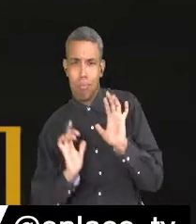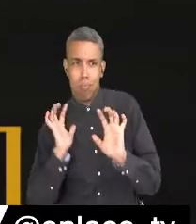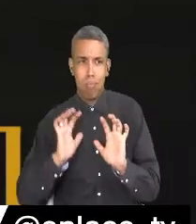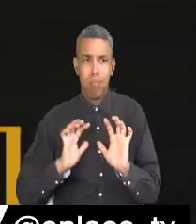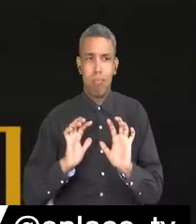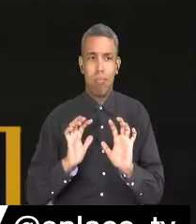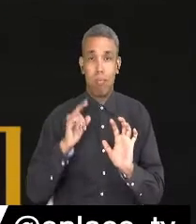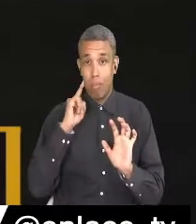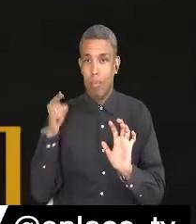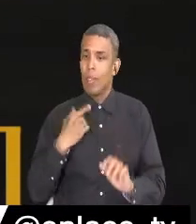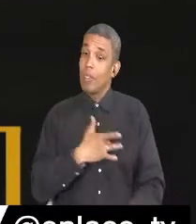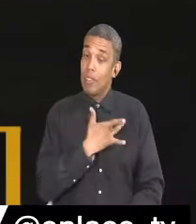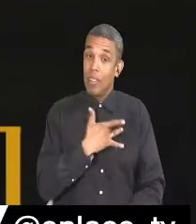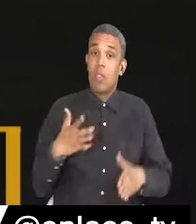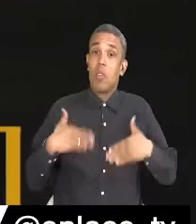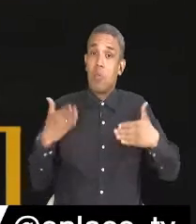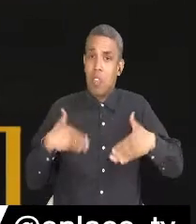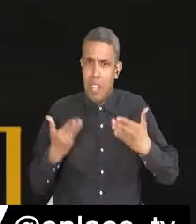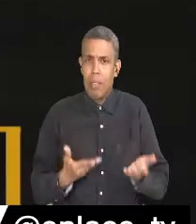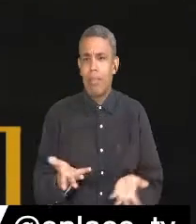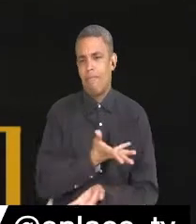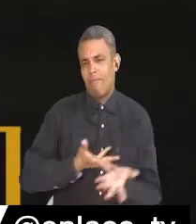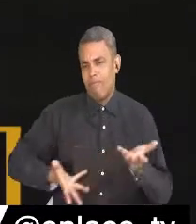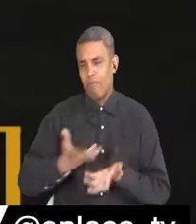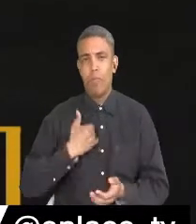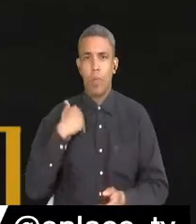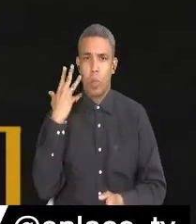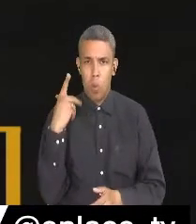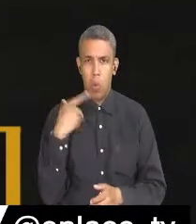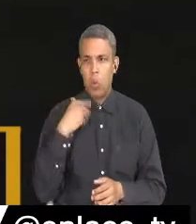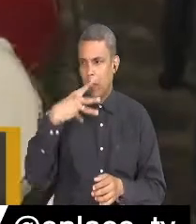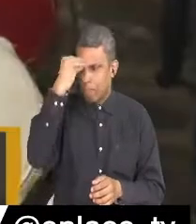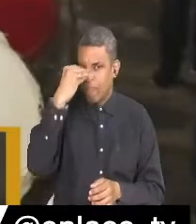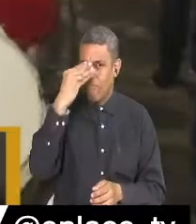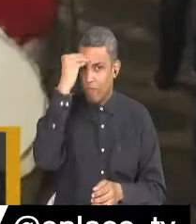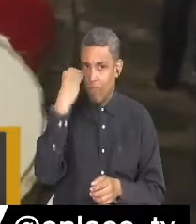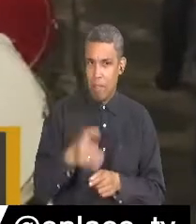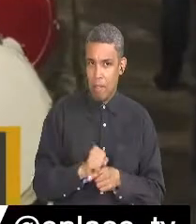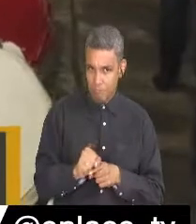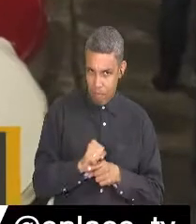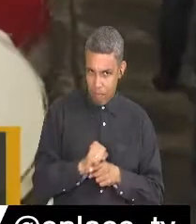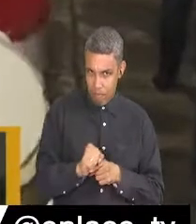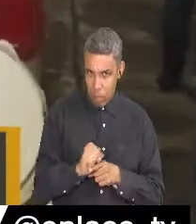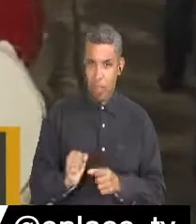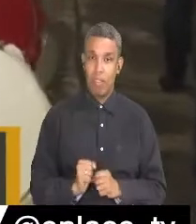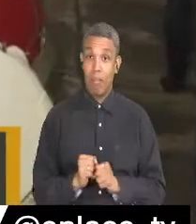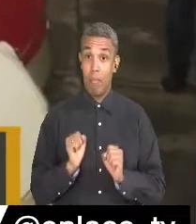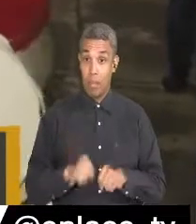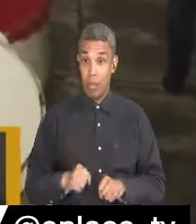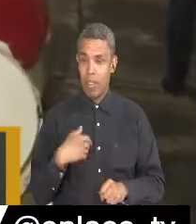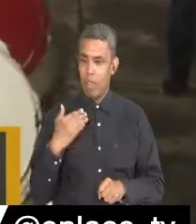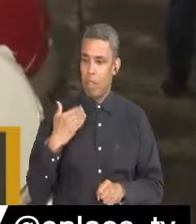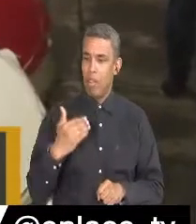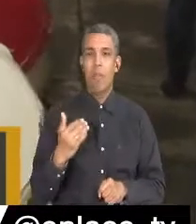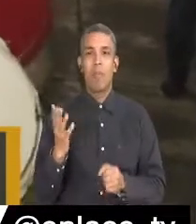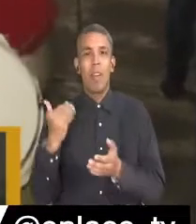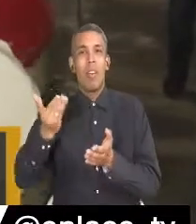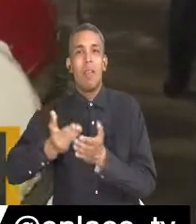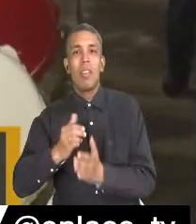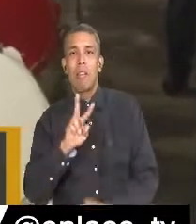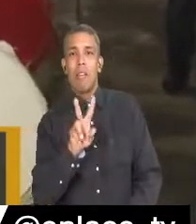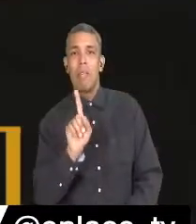muy chévere compartir con los compañeros cada día más, ensayar y para tener una excelente presentación al 26 de abril. Se